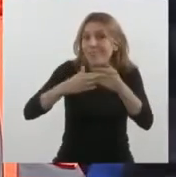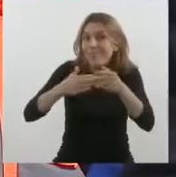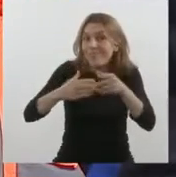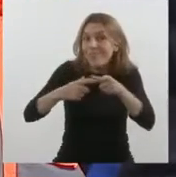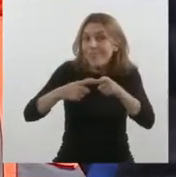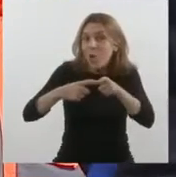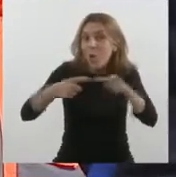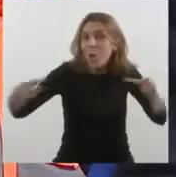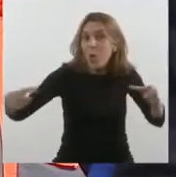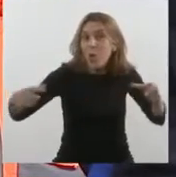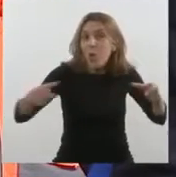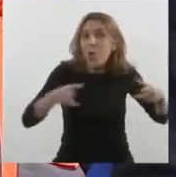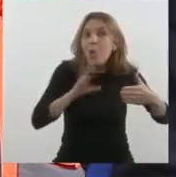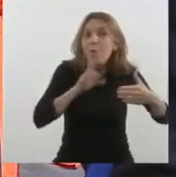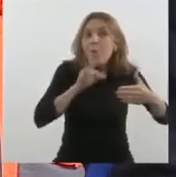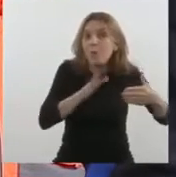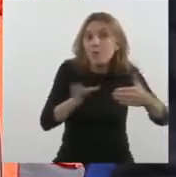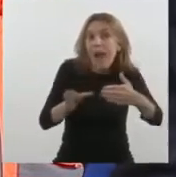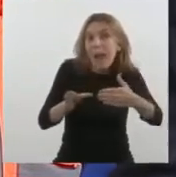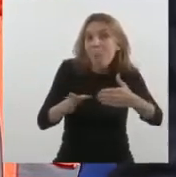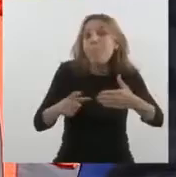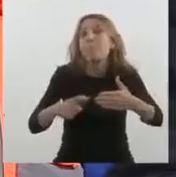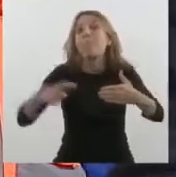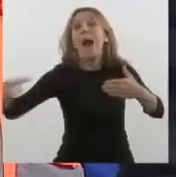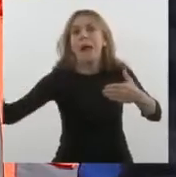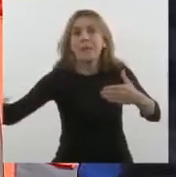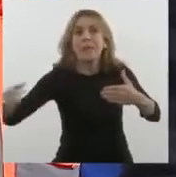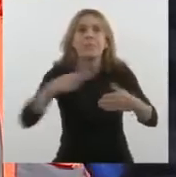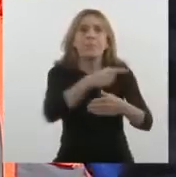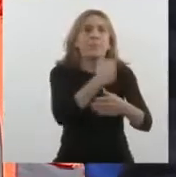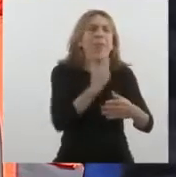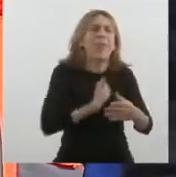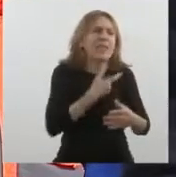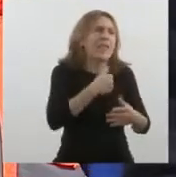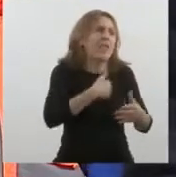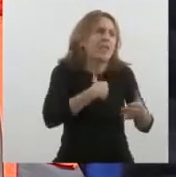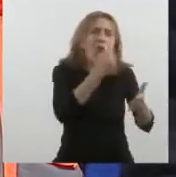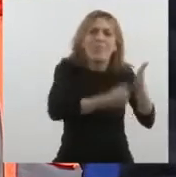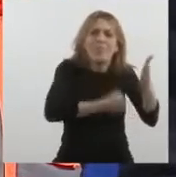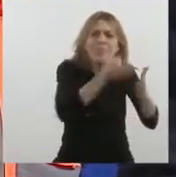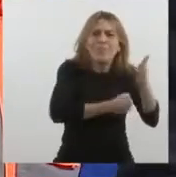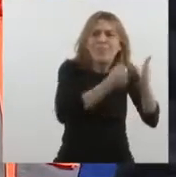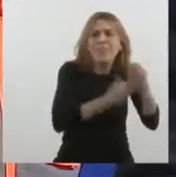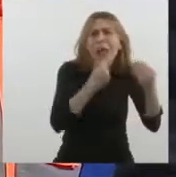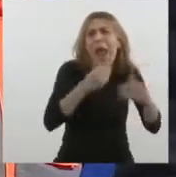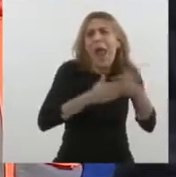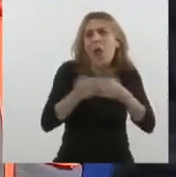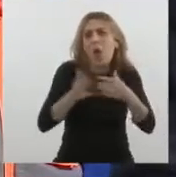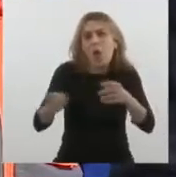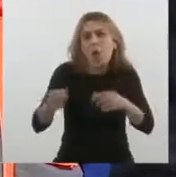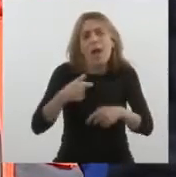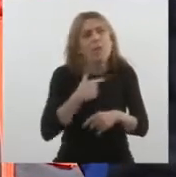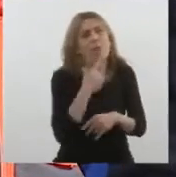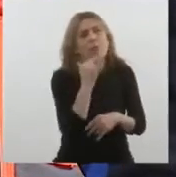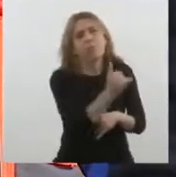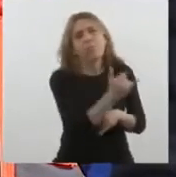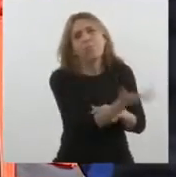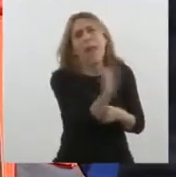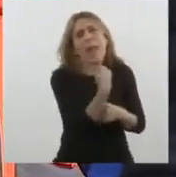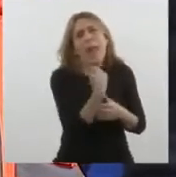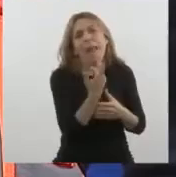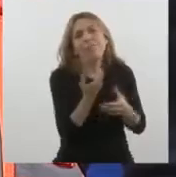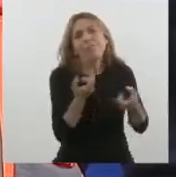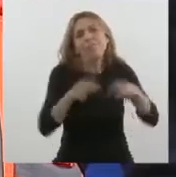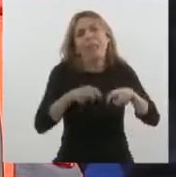fui, pedí y peleé para que esta obra se concrete, y le dije inmediatamente, vení, subite al helicóptero conmigo, vení